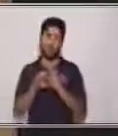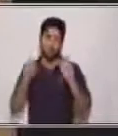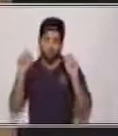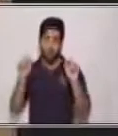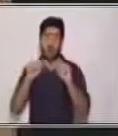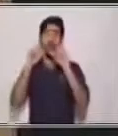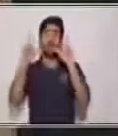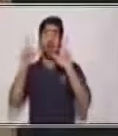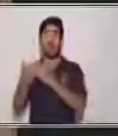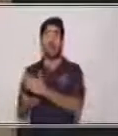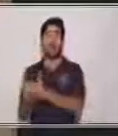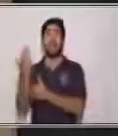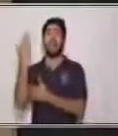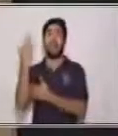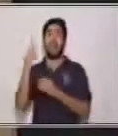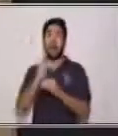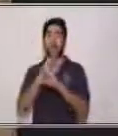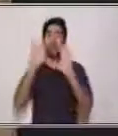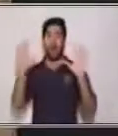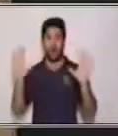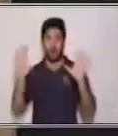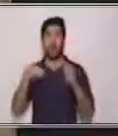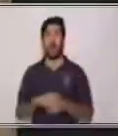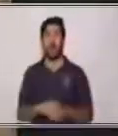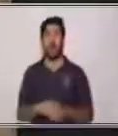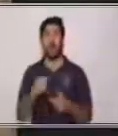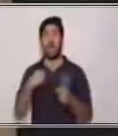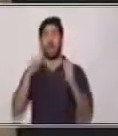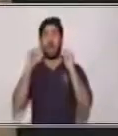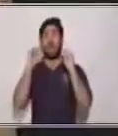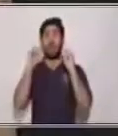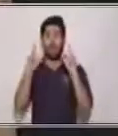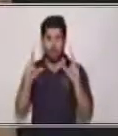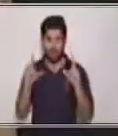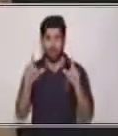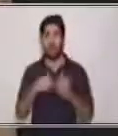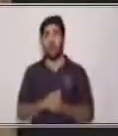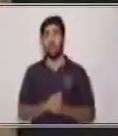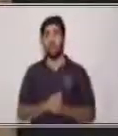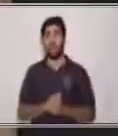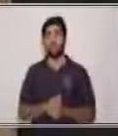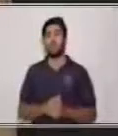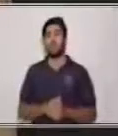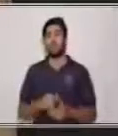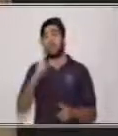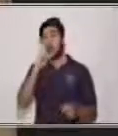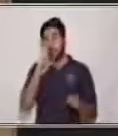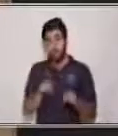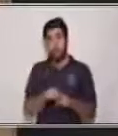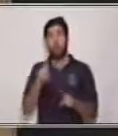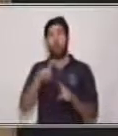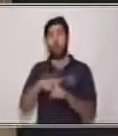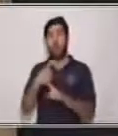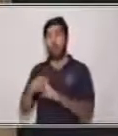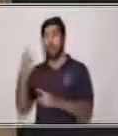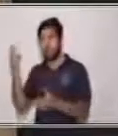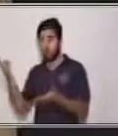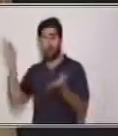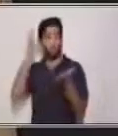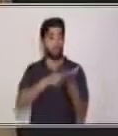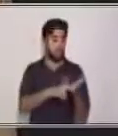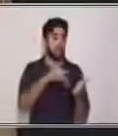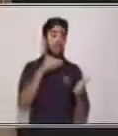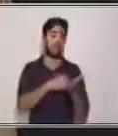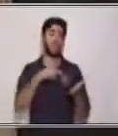y en todas las actividades que realizamos aplicamos las instrucciones. Pero al momento de estar escritas, estas se convierten